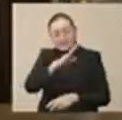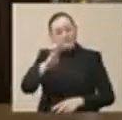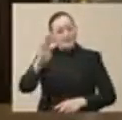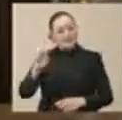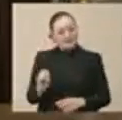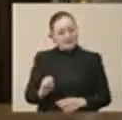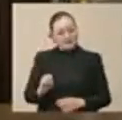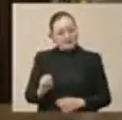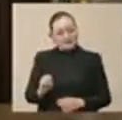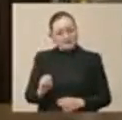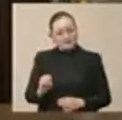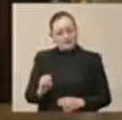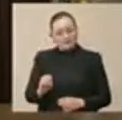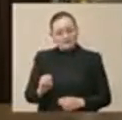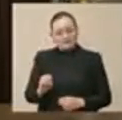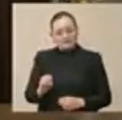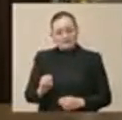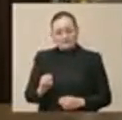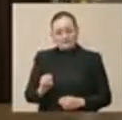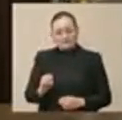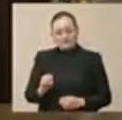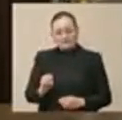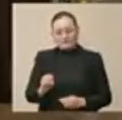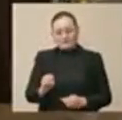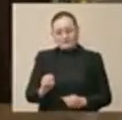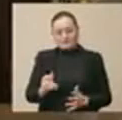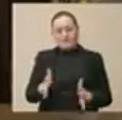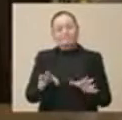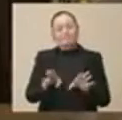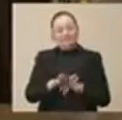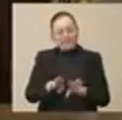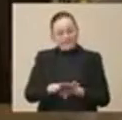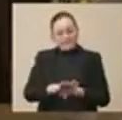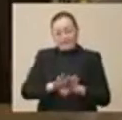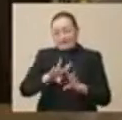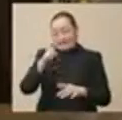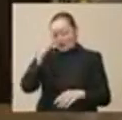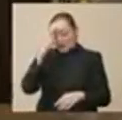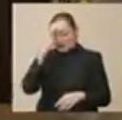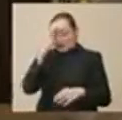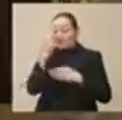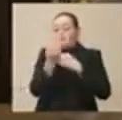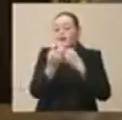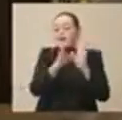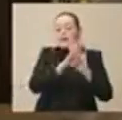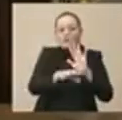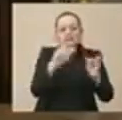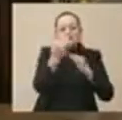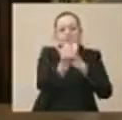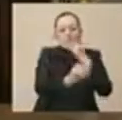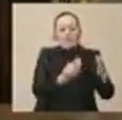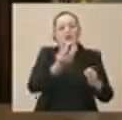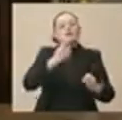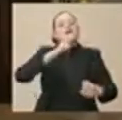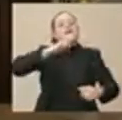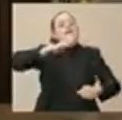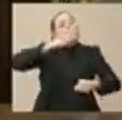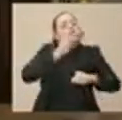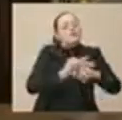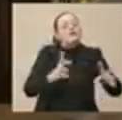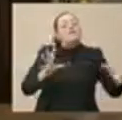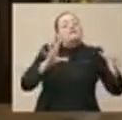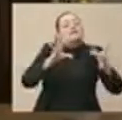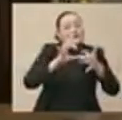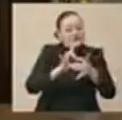sur no podemos olvidar que de haber sido responsables y solidarios